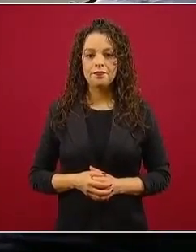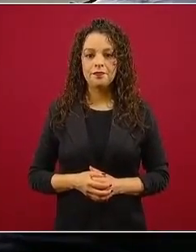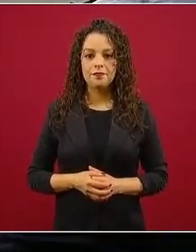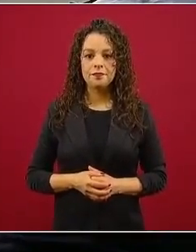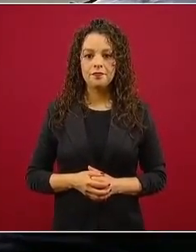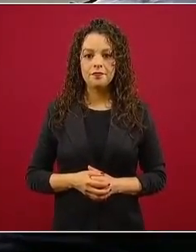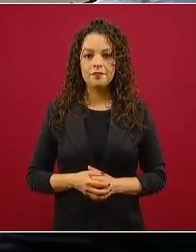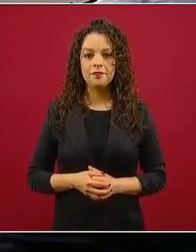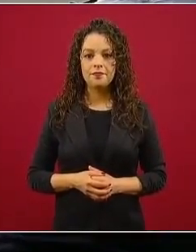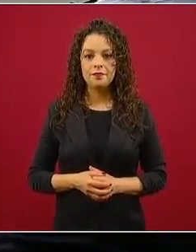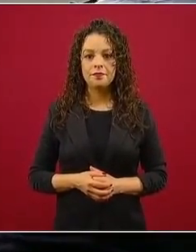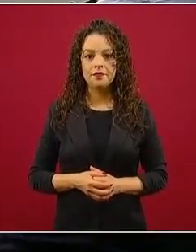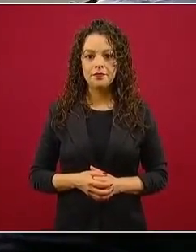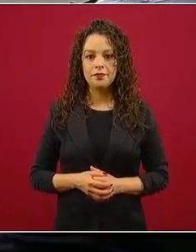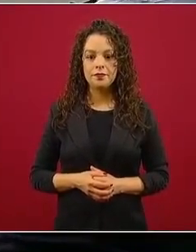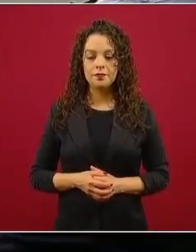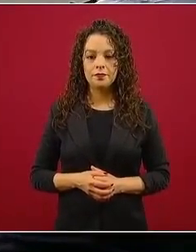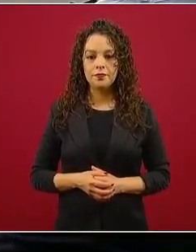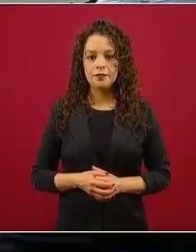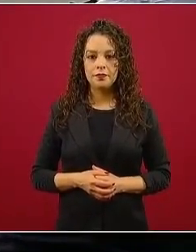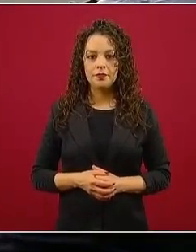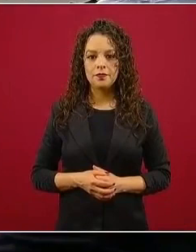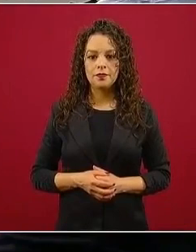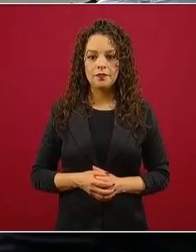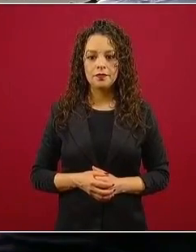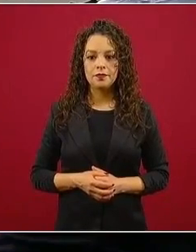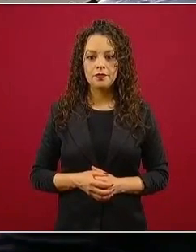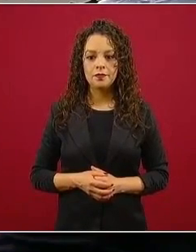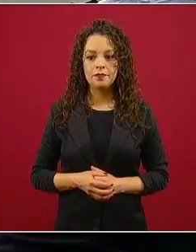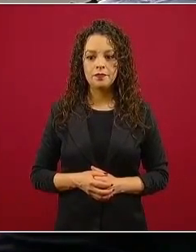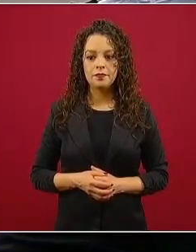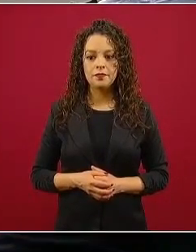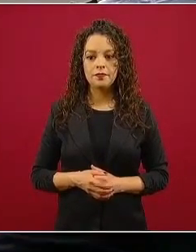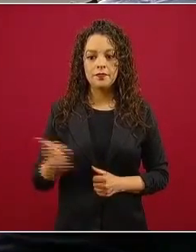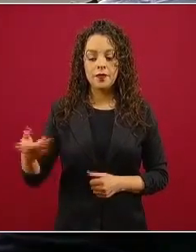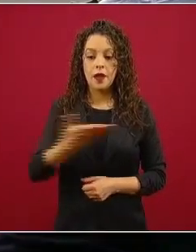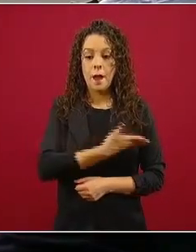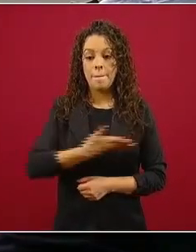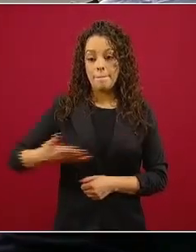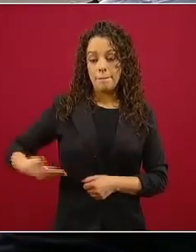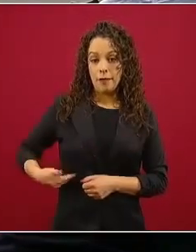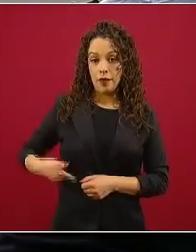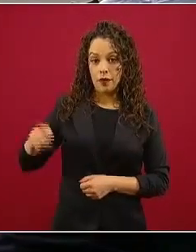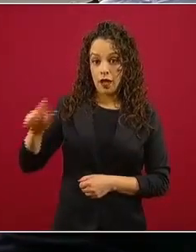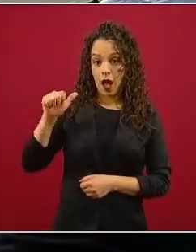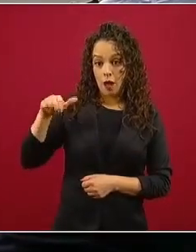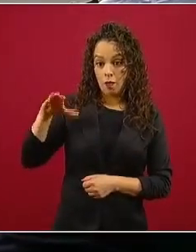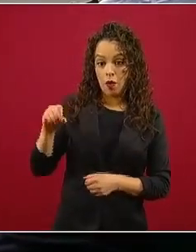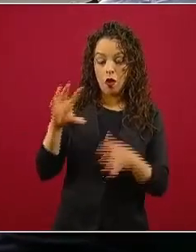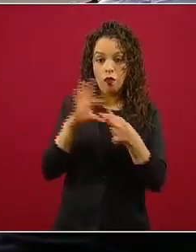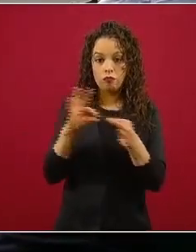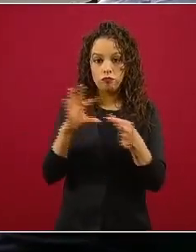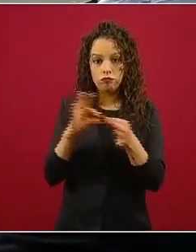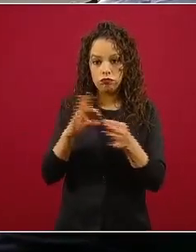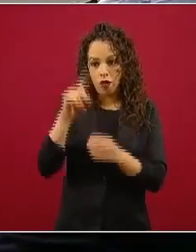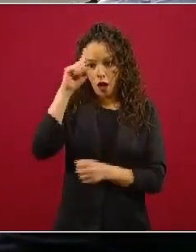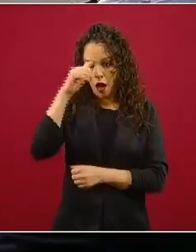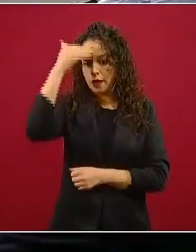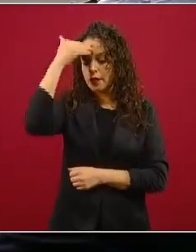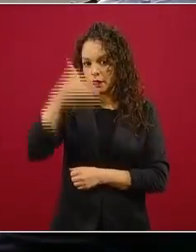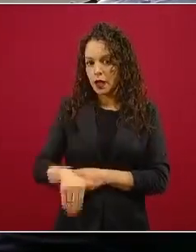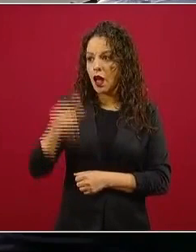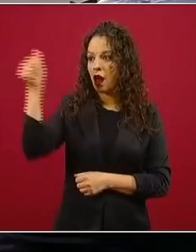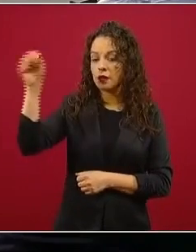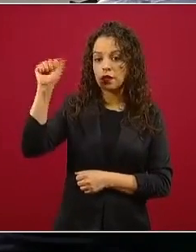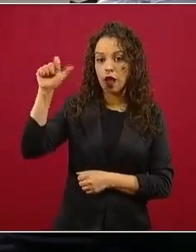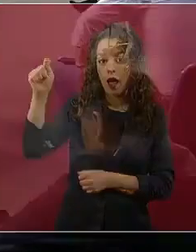Con mucho gusto, presidente. El presidente de la República instruyó tanto al SAT como a la Procuraduría Fiscal que